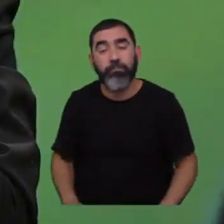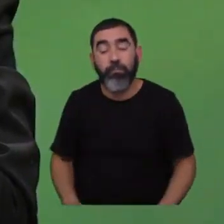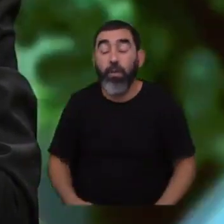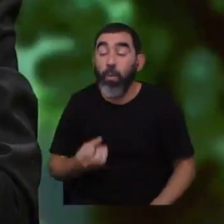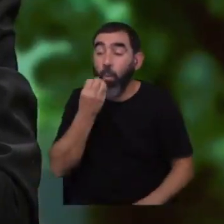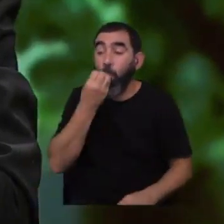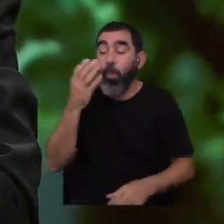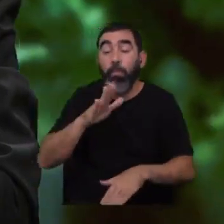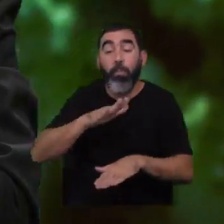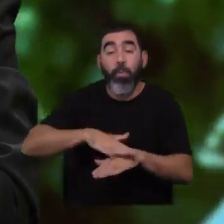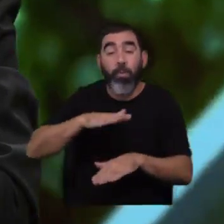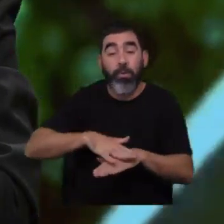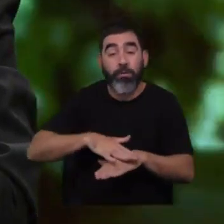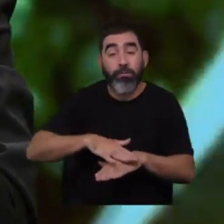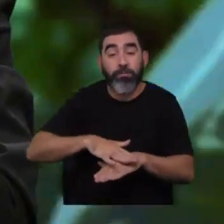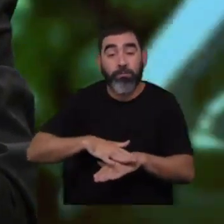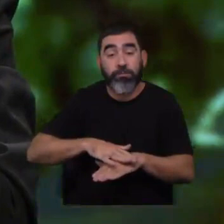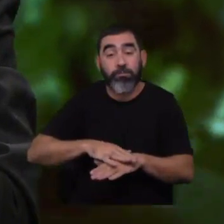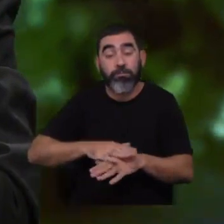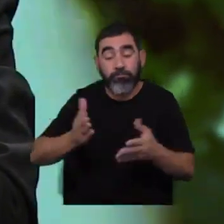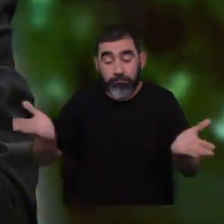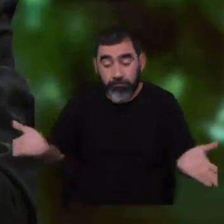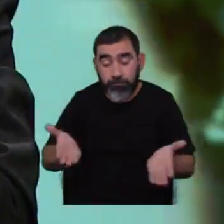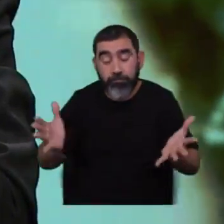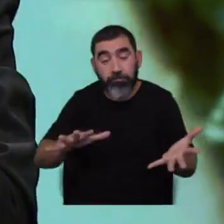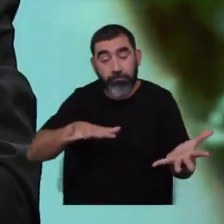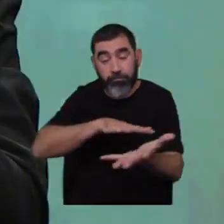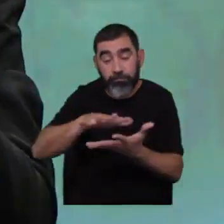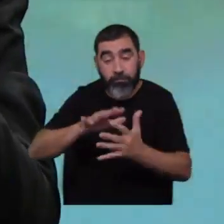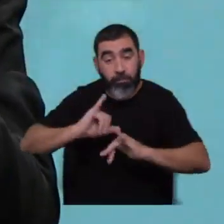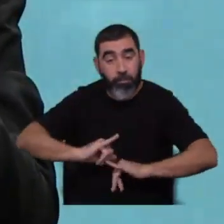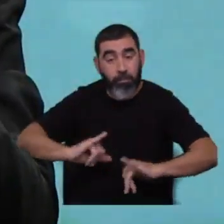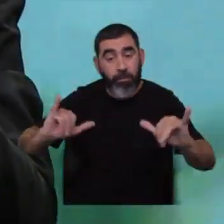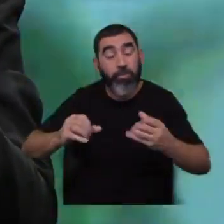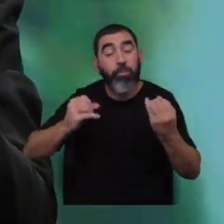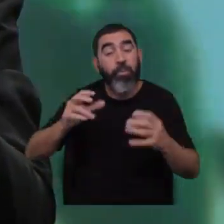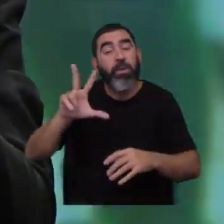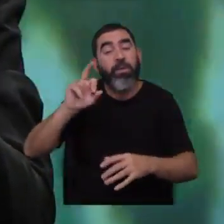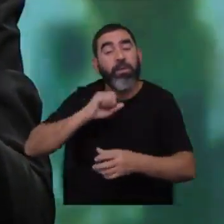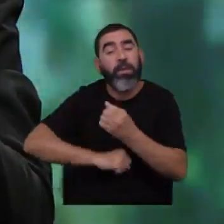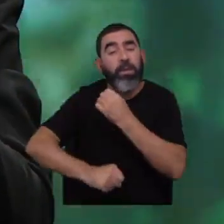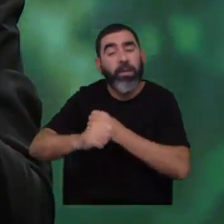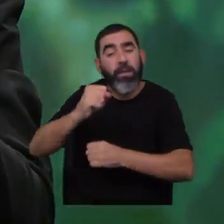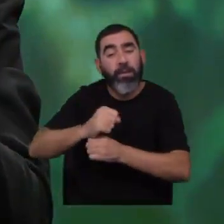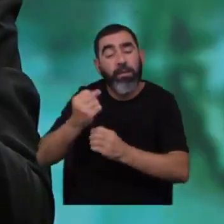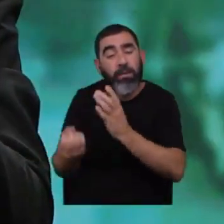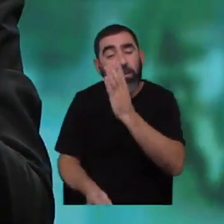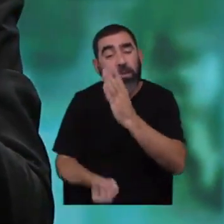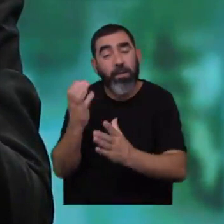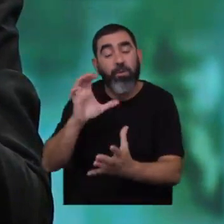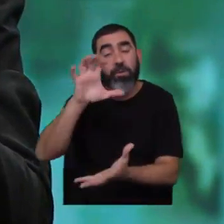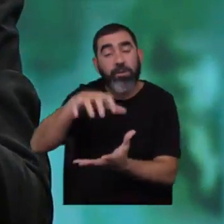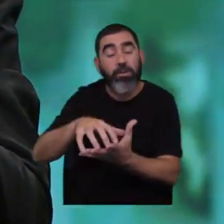buen momento para poder generar este espacio y lanzar este espacio, porque veníamos de los 30 años de la creación del Centro de